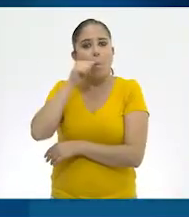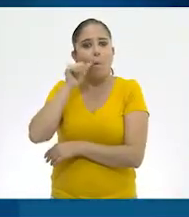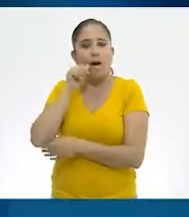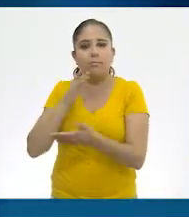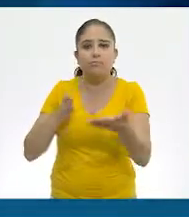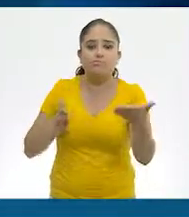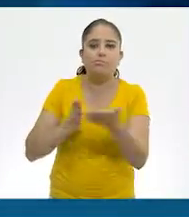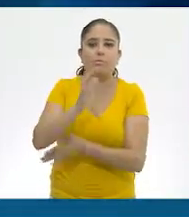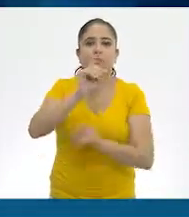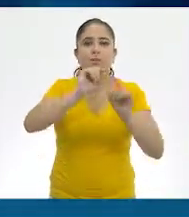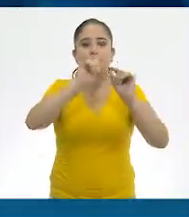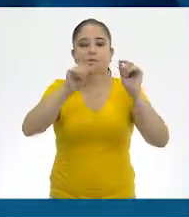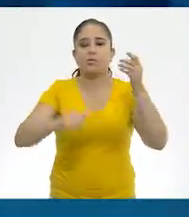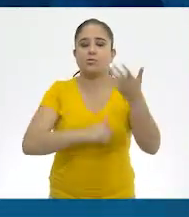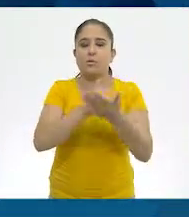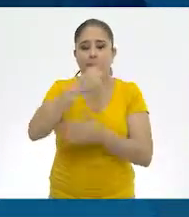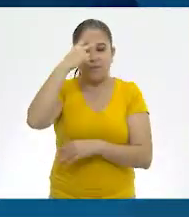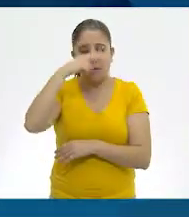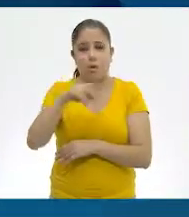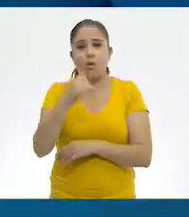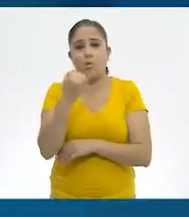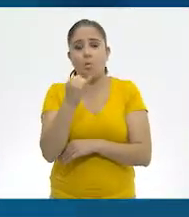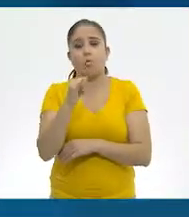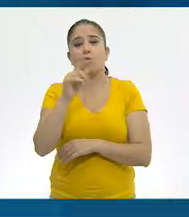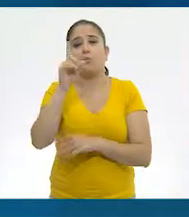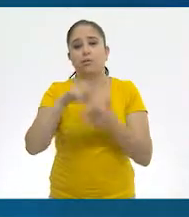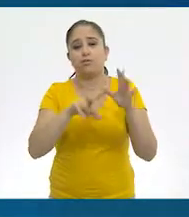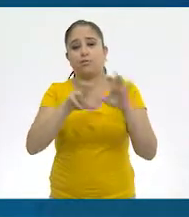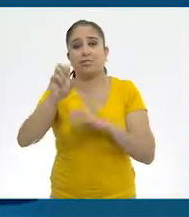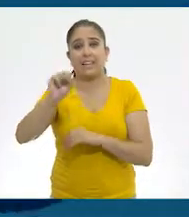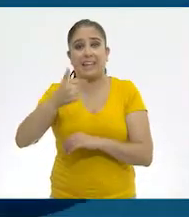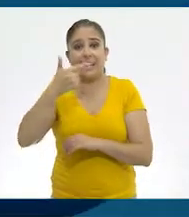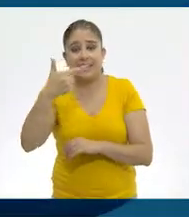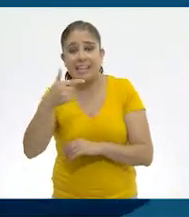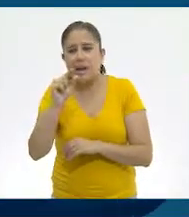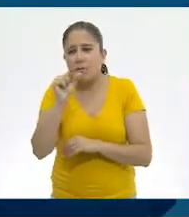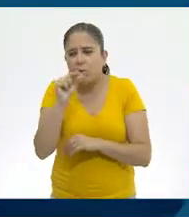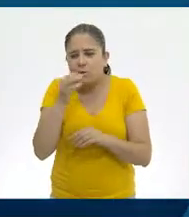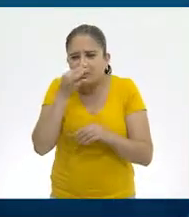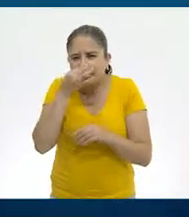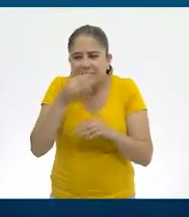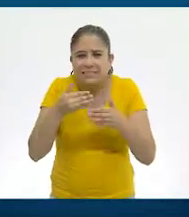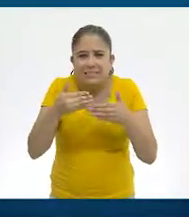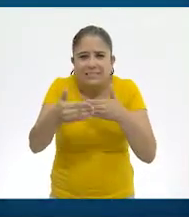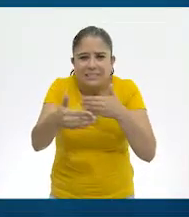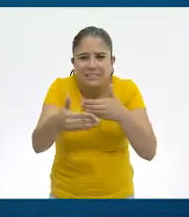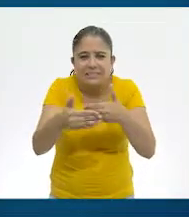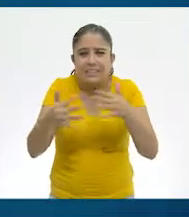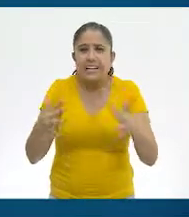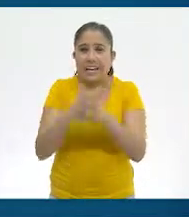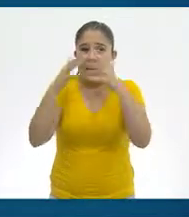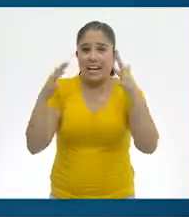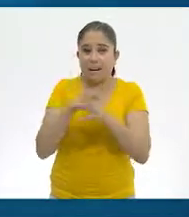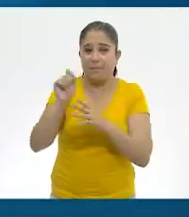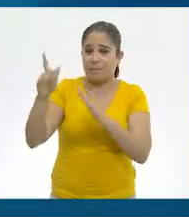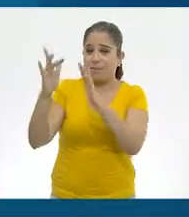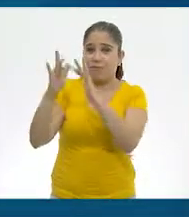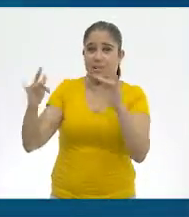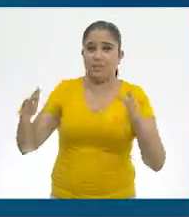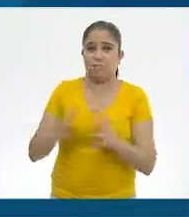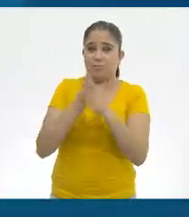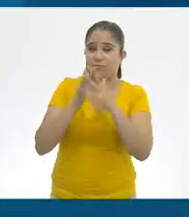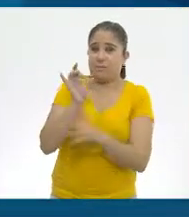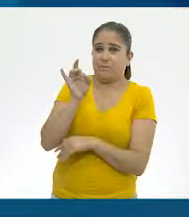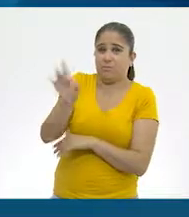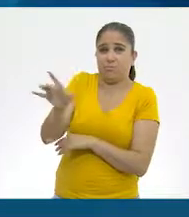Ciudad de México en julio de 1867, poco después de haber ganado la guerra contra los ejércitos invasores de Francia y contra